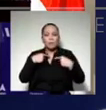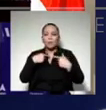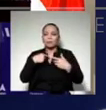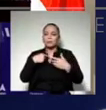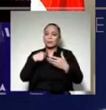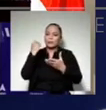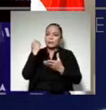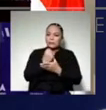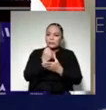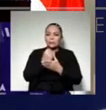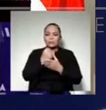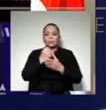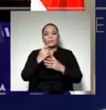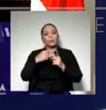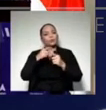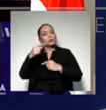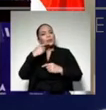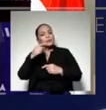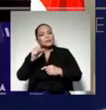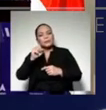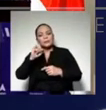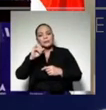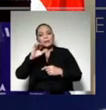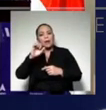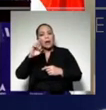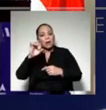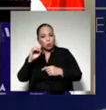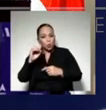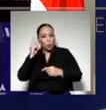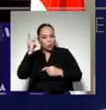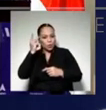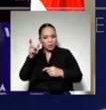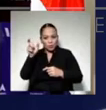ustedes califican como sicario político a este sujeto.